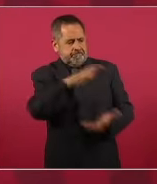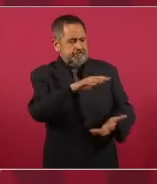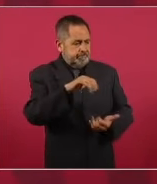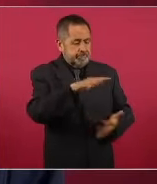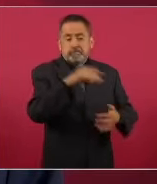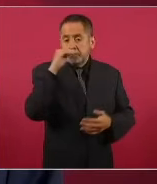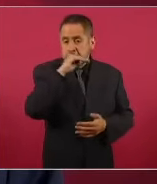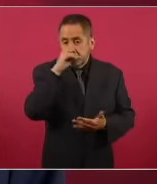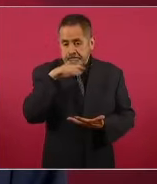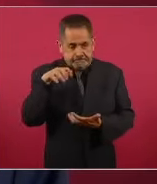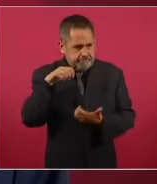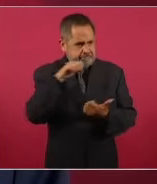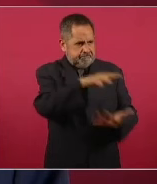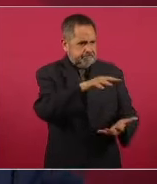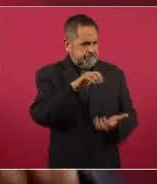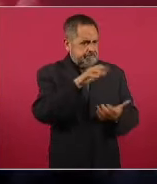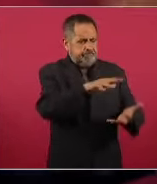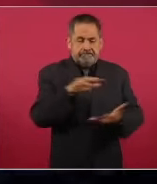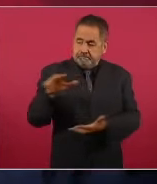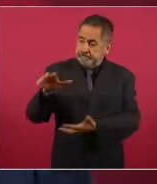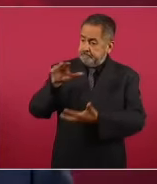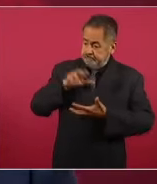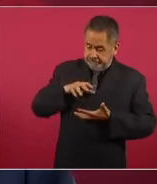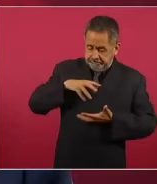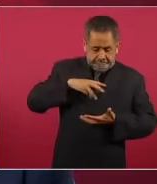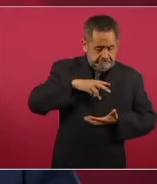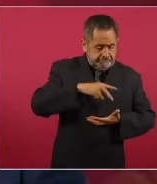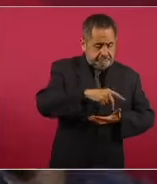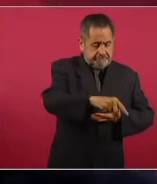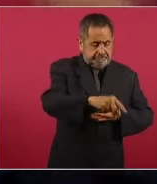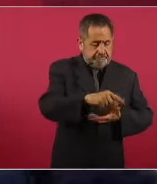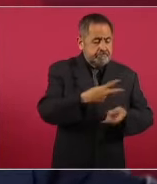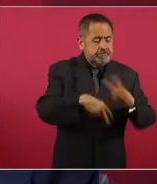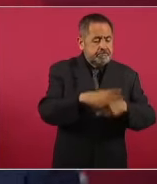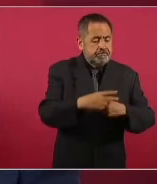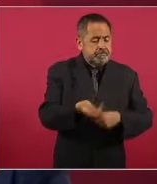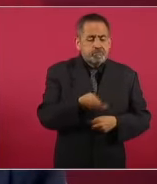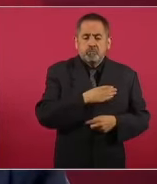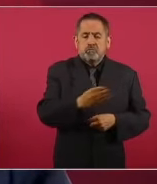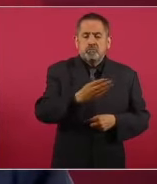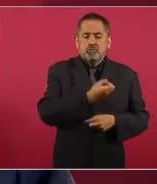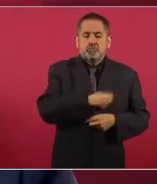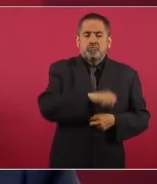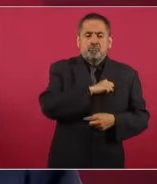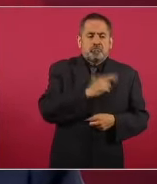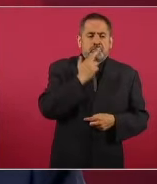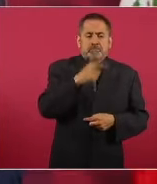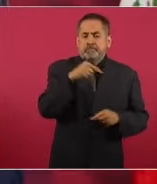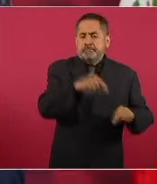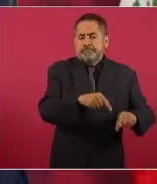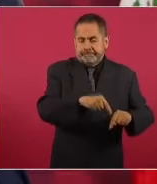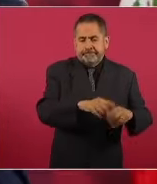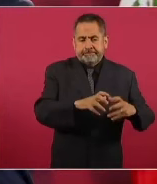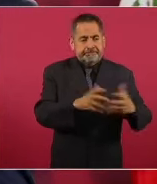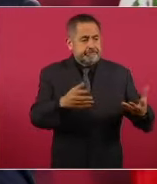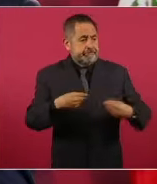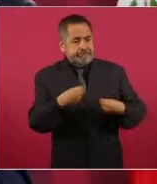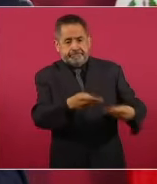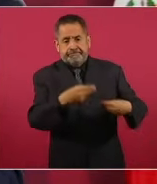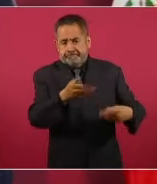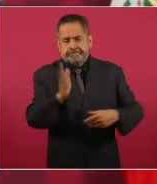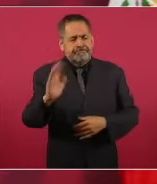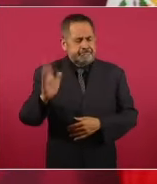gratuitos, ya entregados a todos los productores de Guerrero. Y debemos de